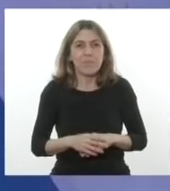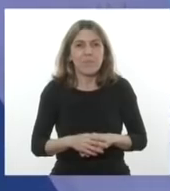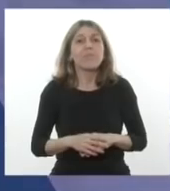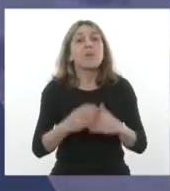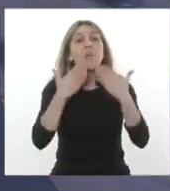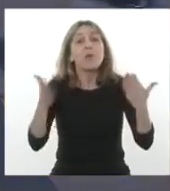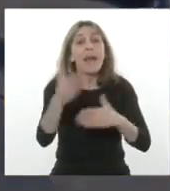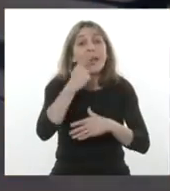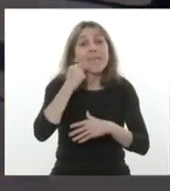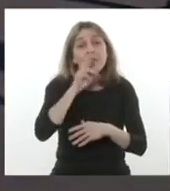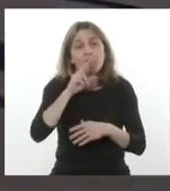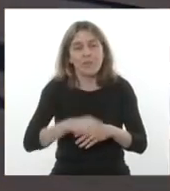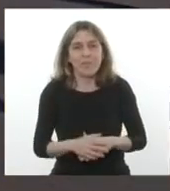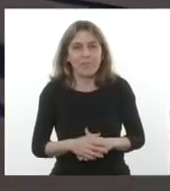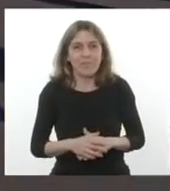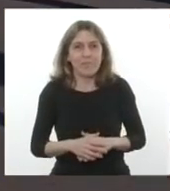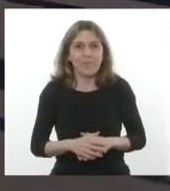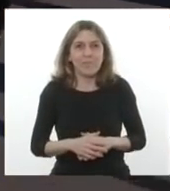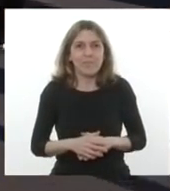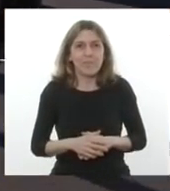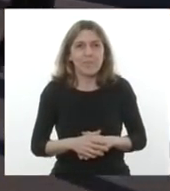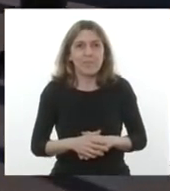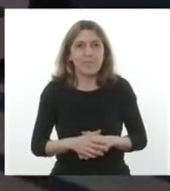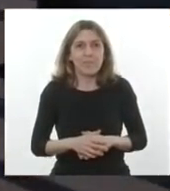Muchas gracias a todos y todas.